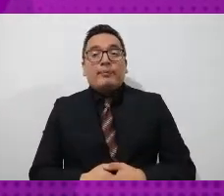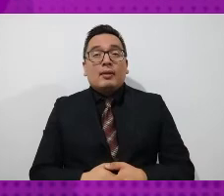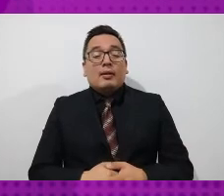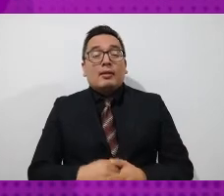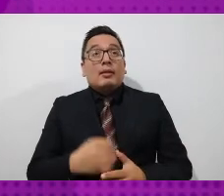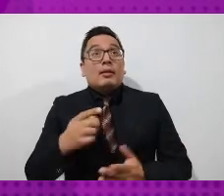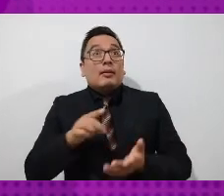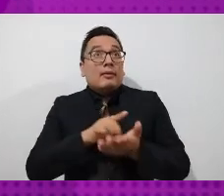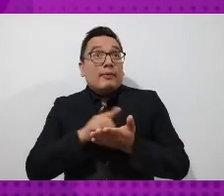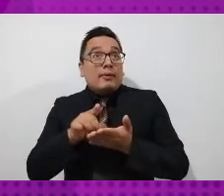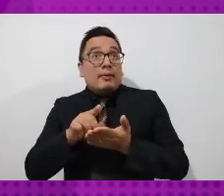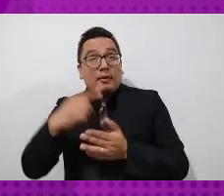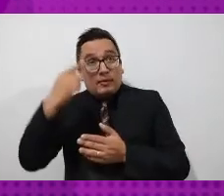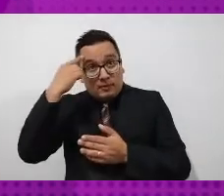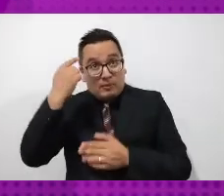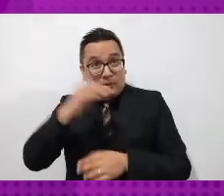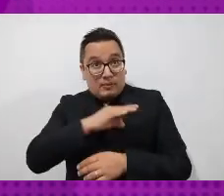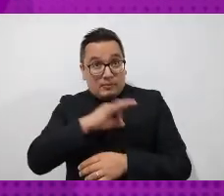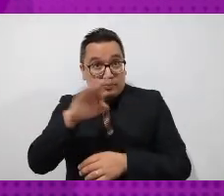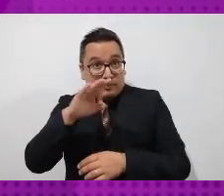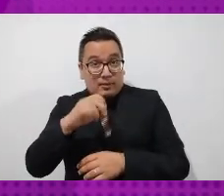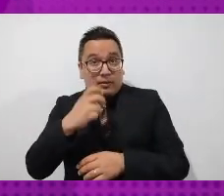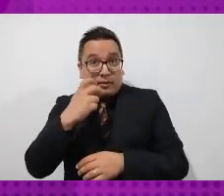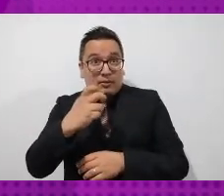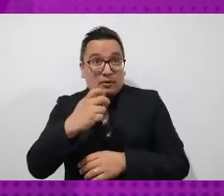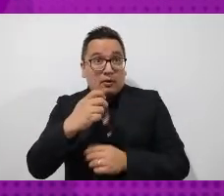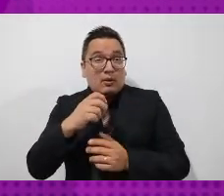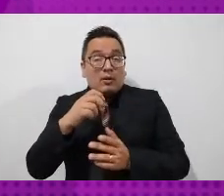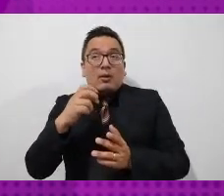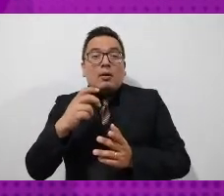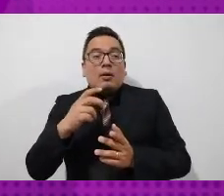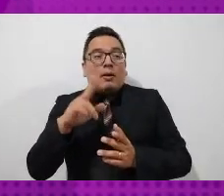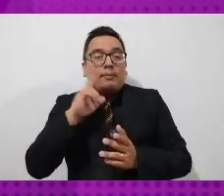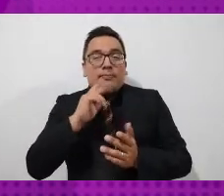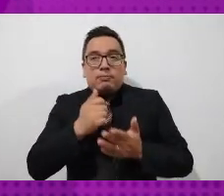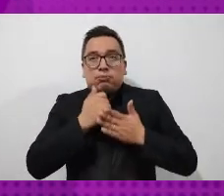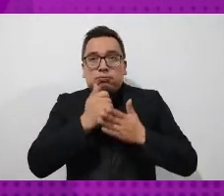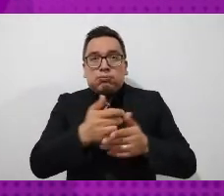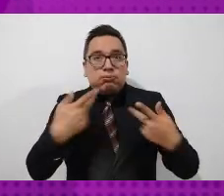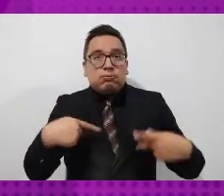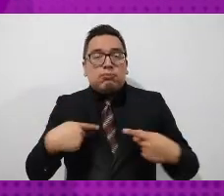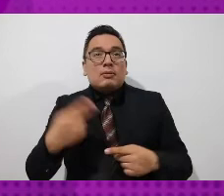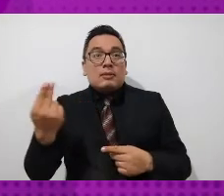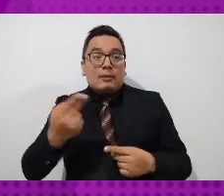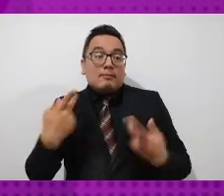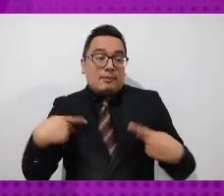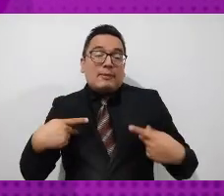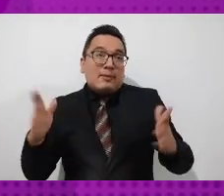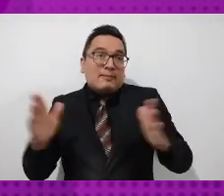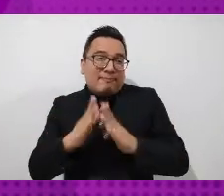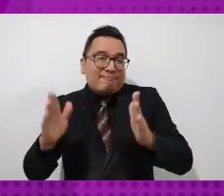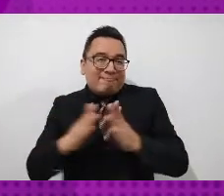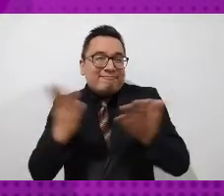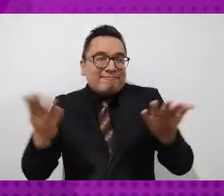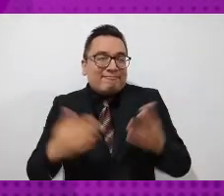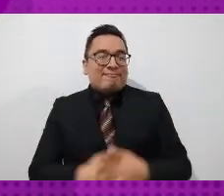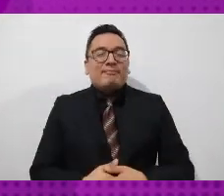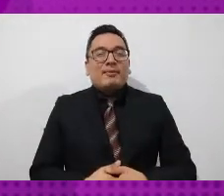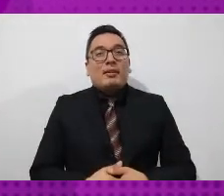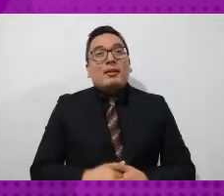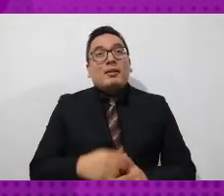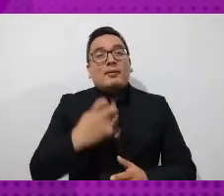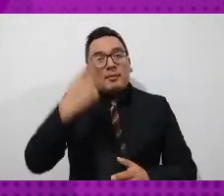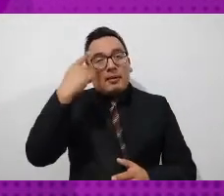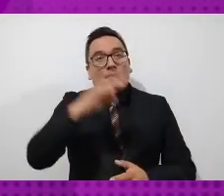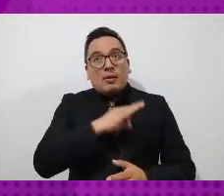el derecho, para que pueda ser un transformador de la sociedad, requiere de la participación de la propia sociedad para